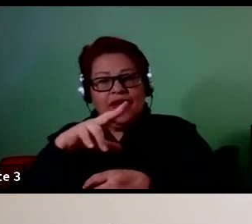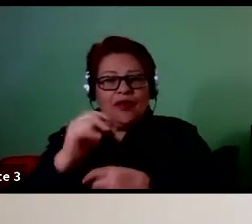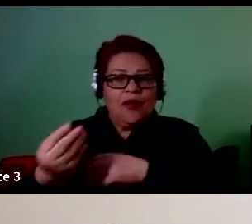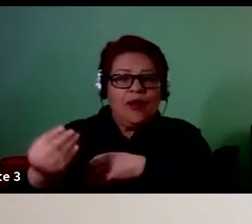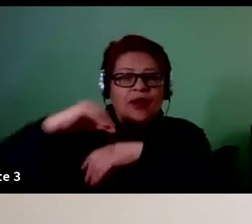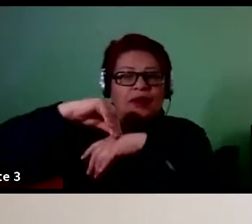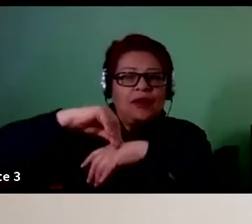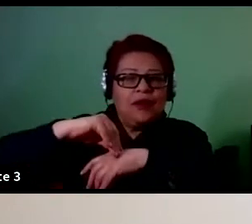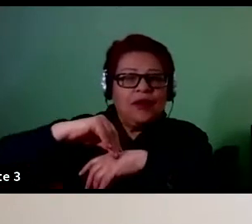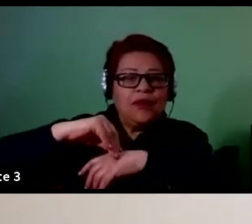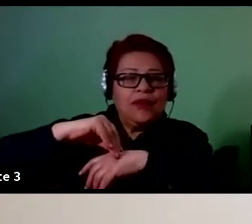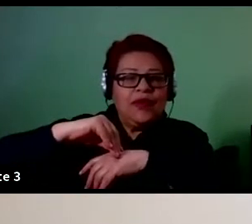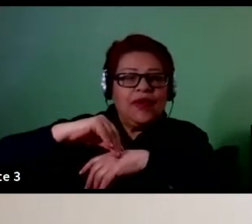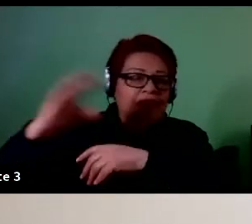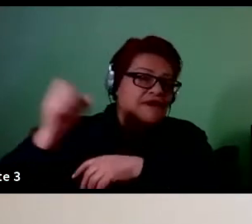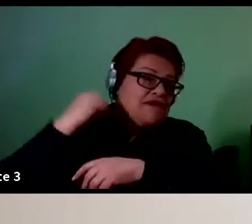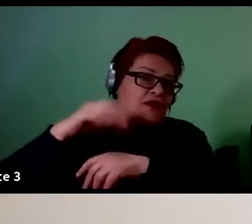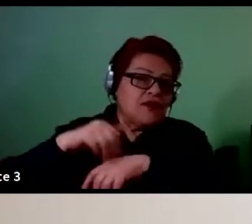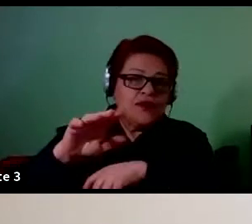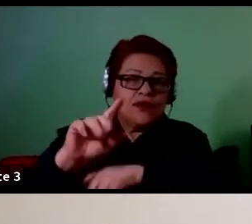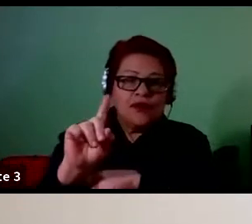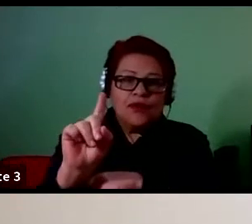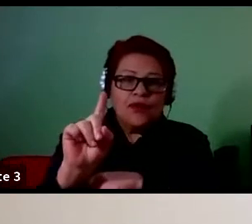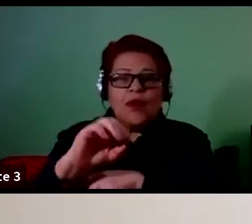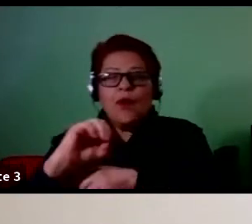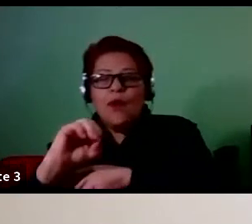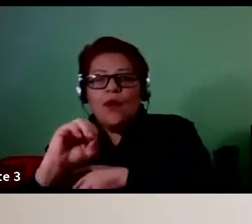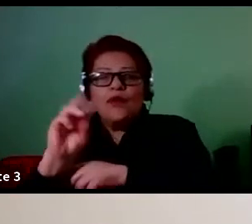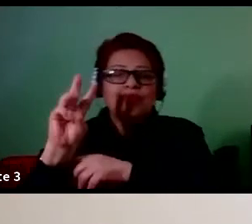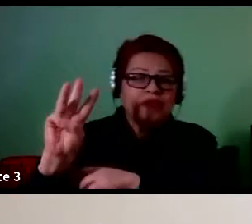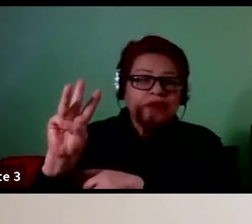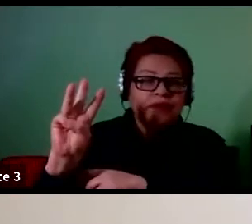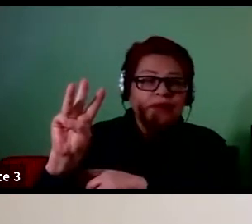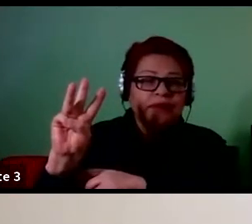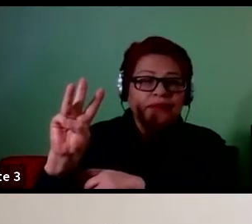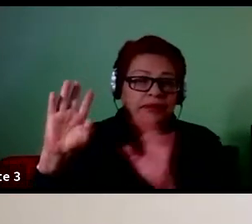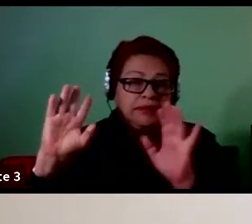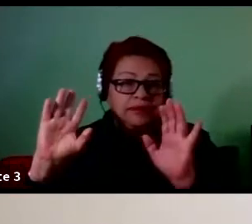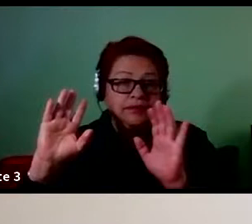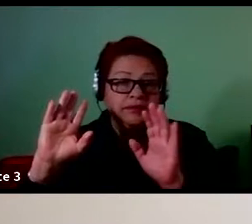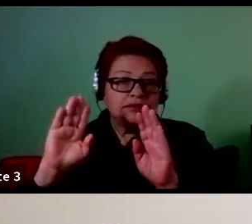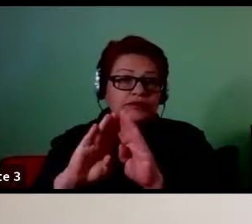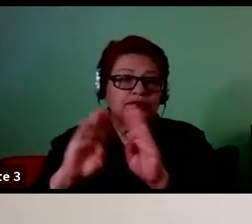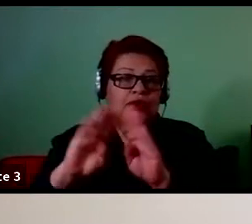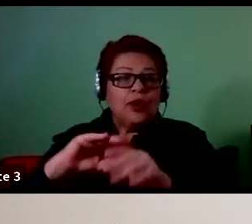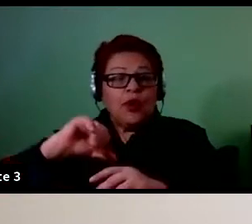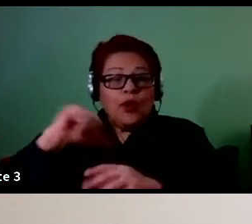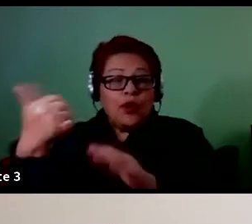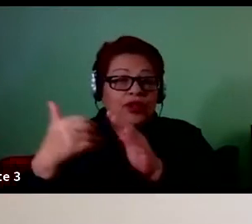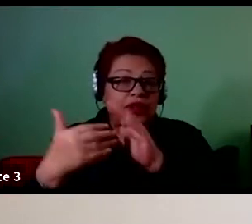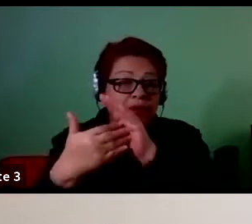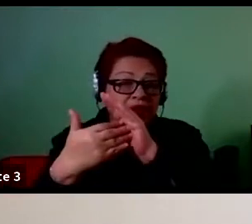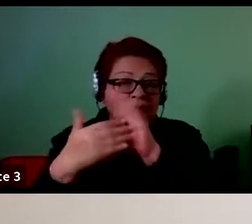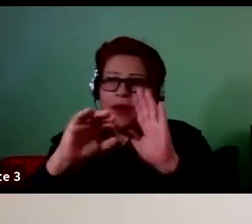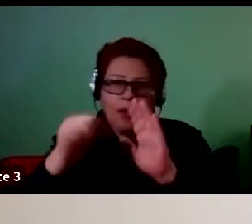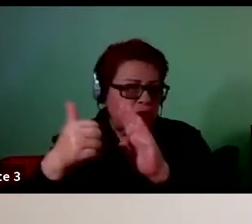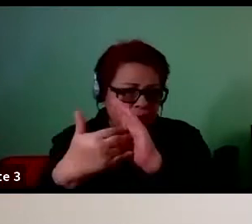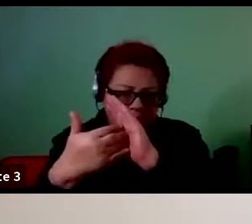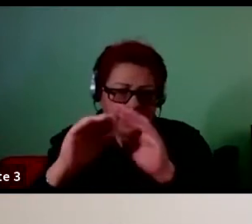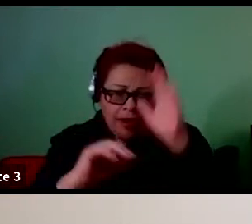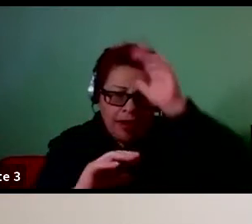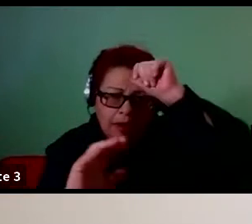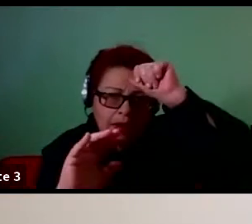incluye en el foro 1 o en el foro 3. ¿No? Como otra mesa, estaríamos como de acuerdo. Como otra mesa,